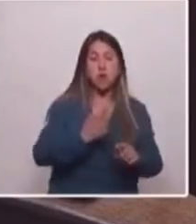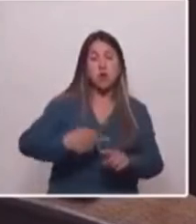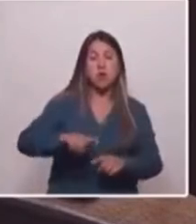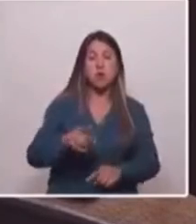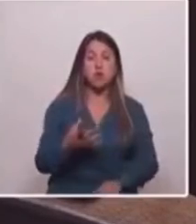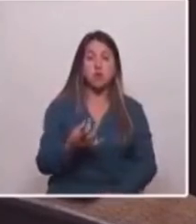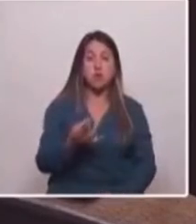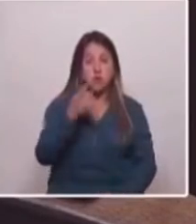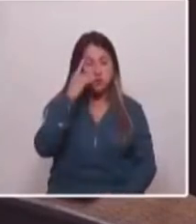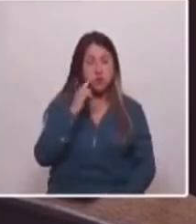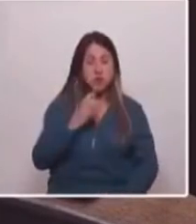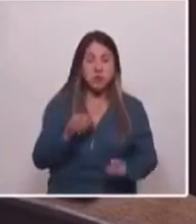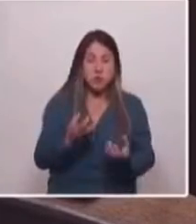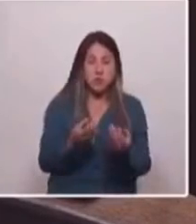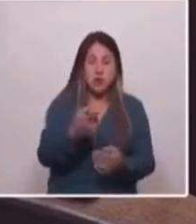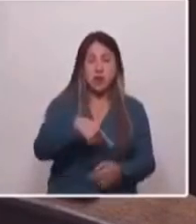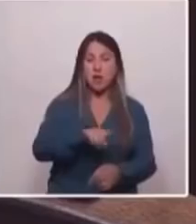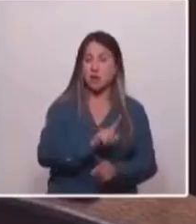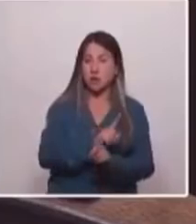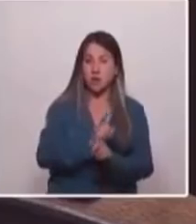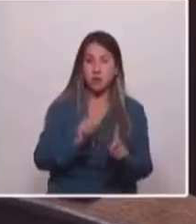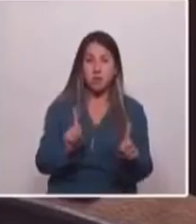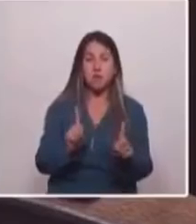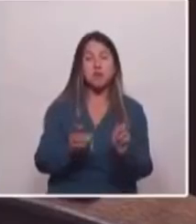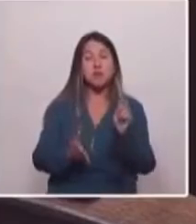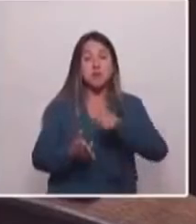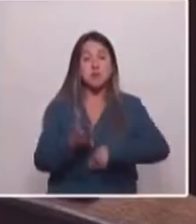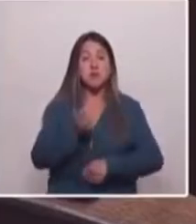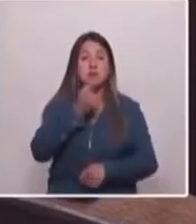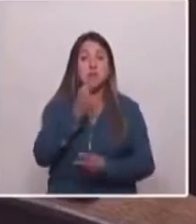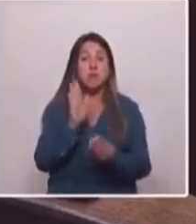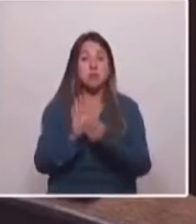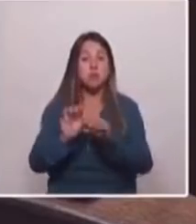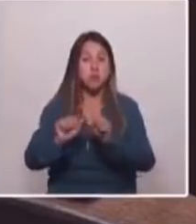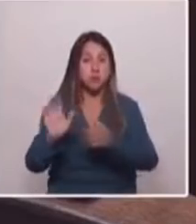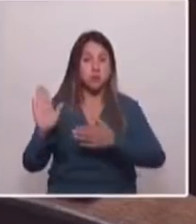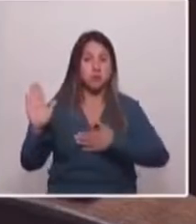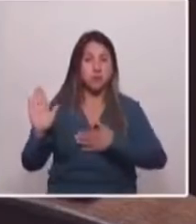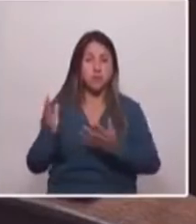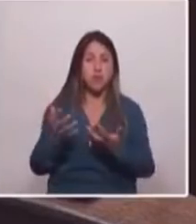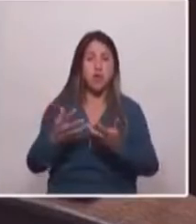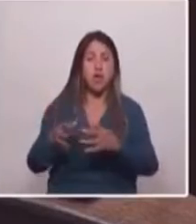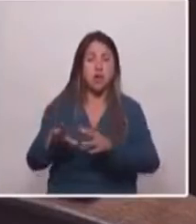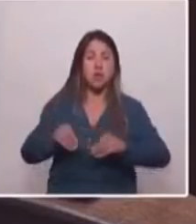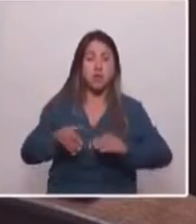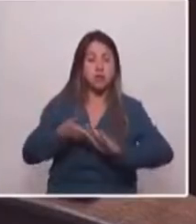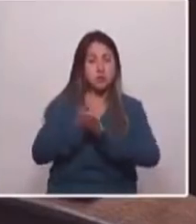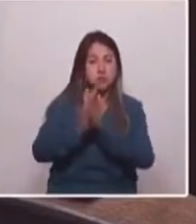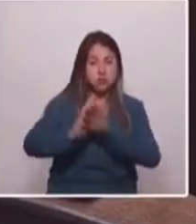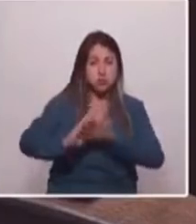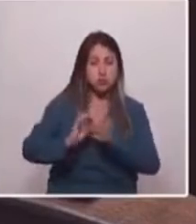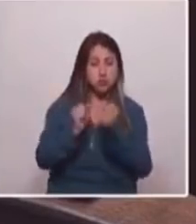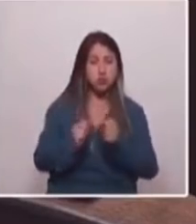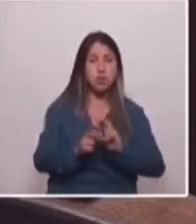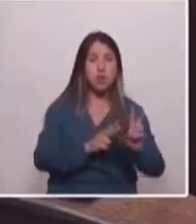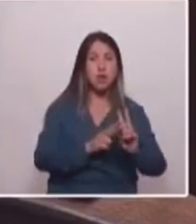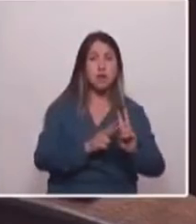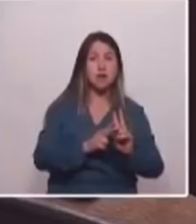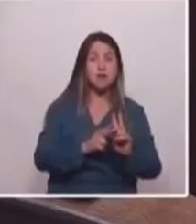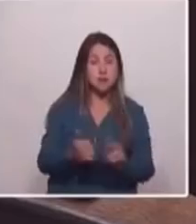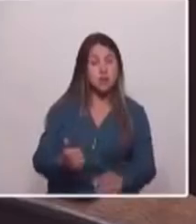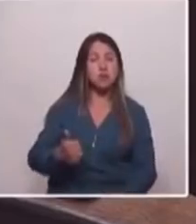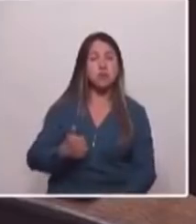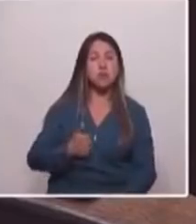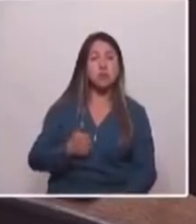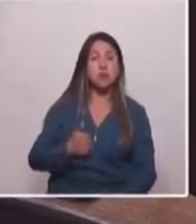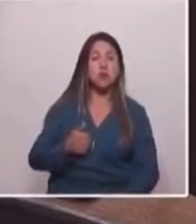Reglamento, porque varias de las normas de derechos humanos habían sido consideradas como normas de fondo y no fueron incorporadas